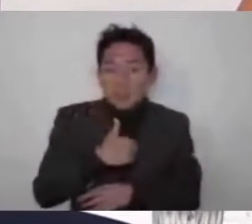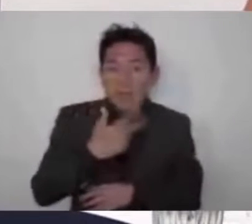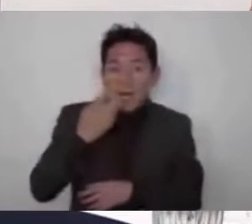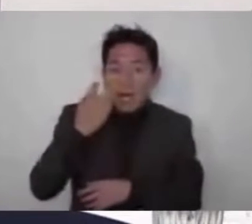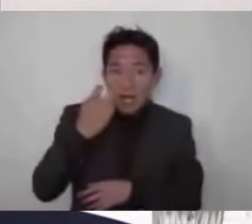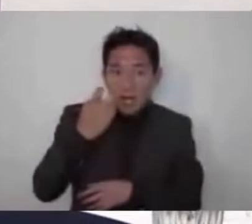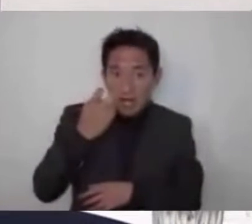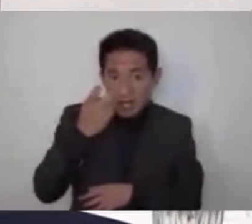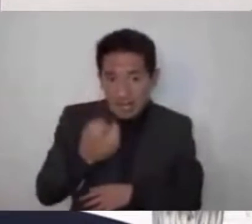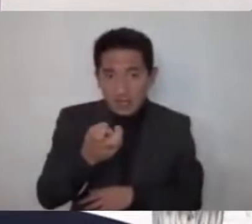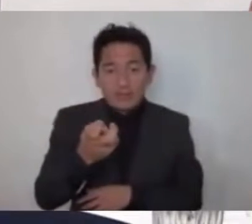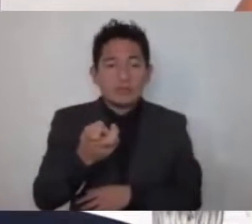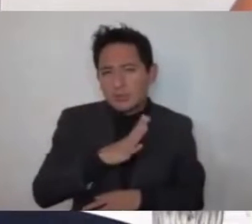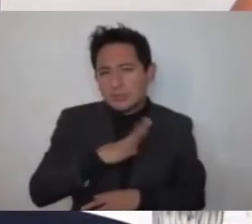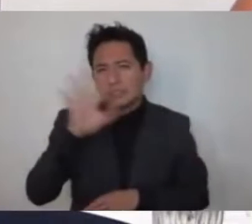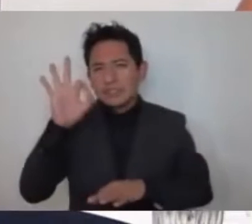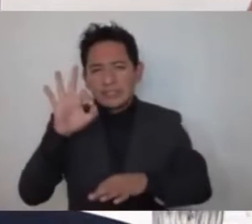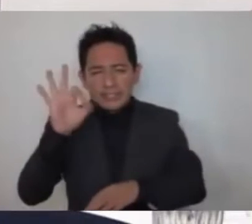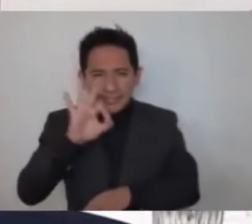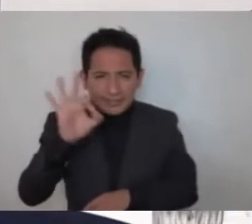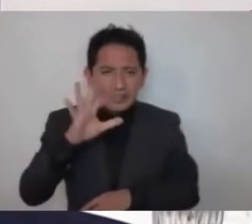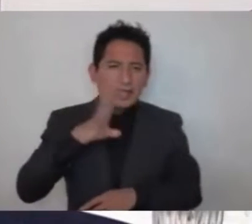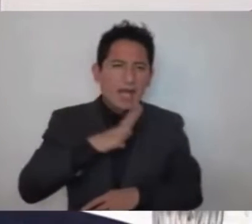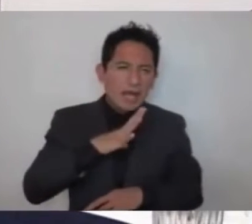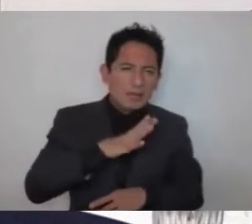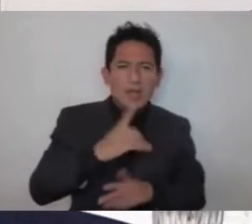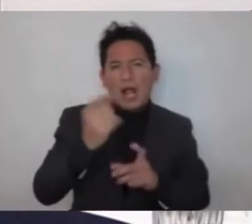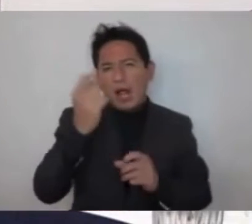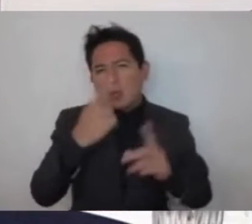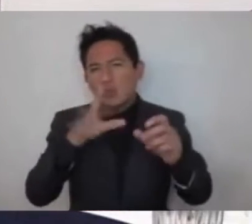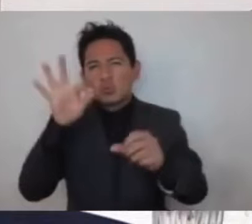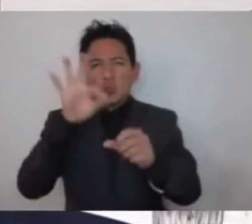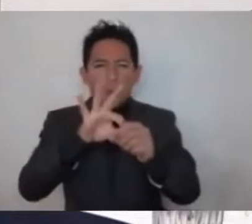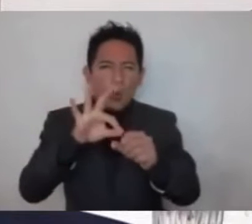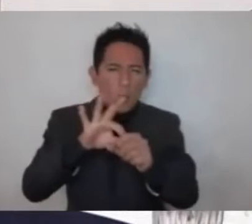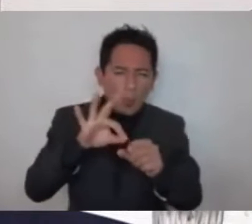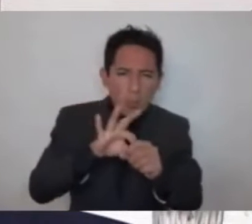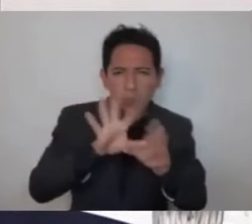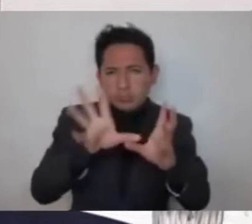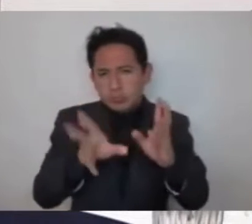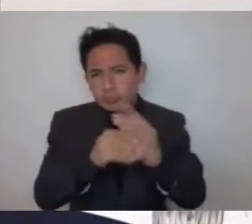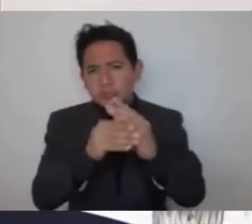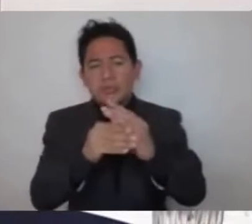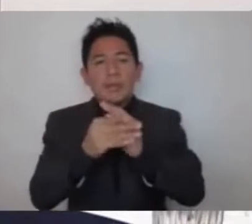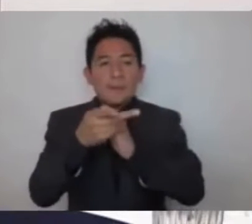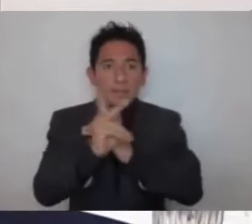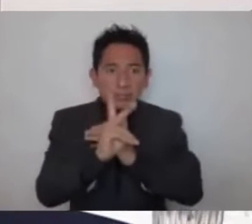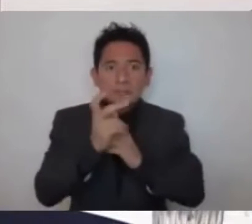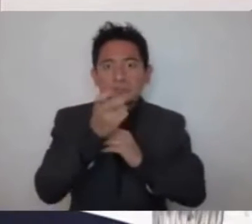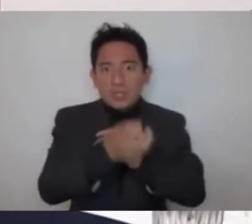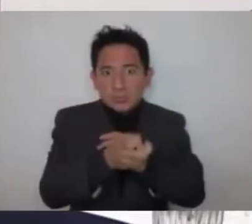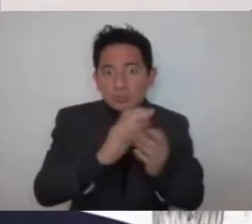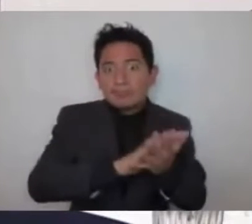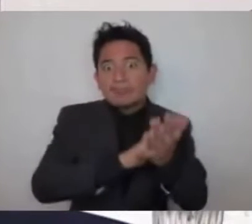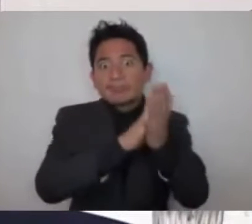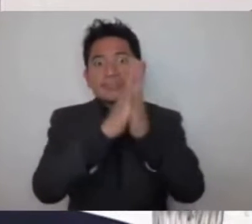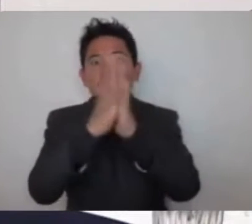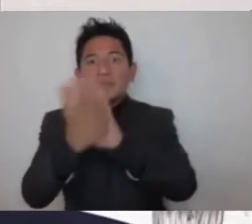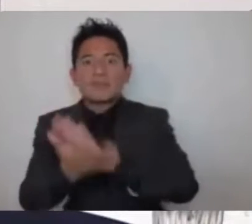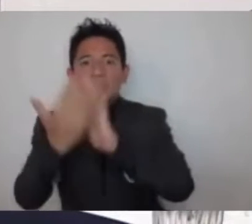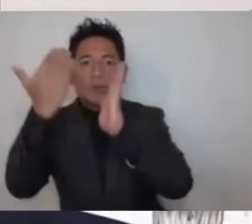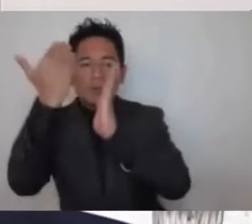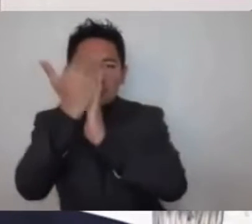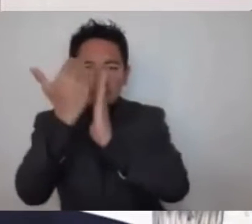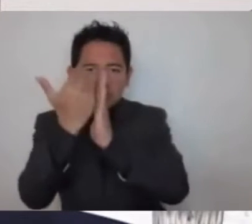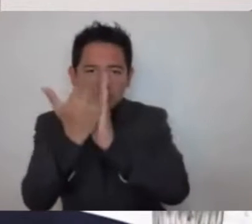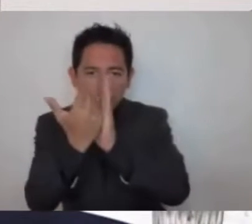coherente como para traerlo a un protocolo Y ofrecerlo con seguridad a una persona juzgadora que se